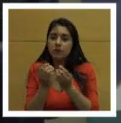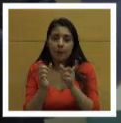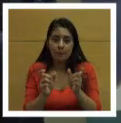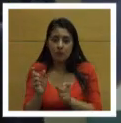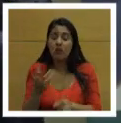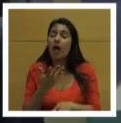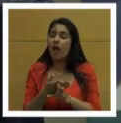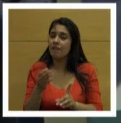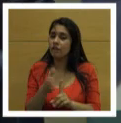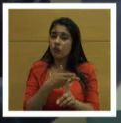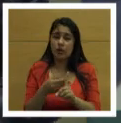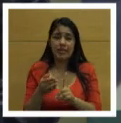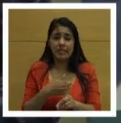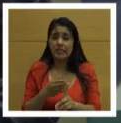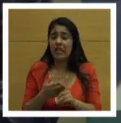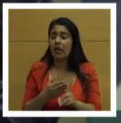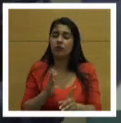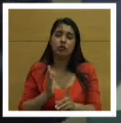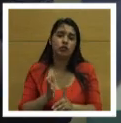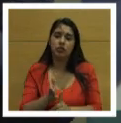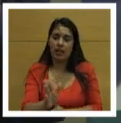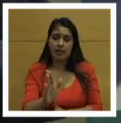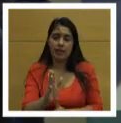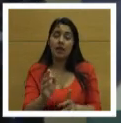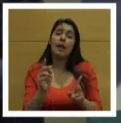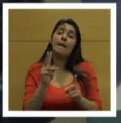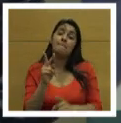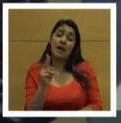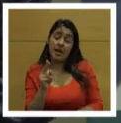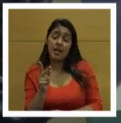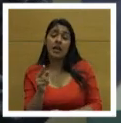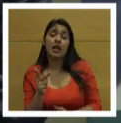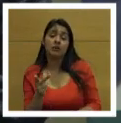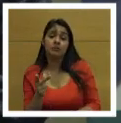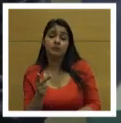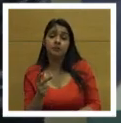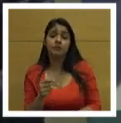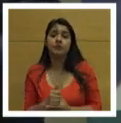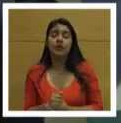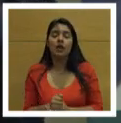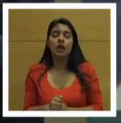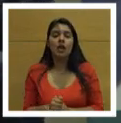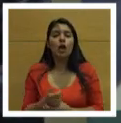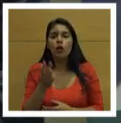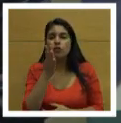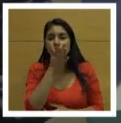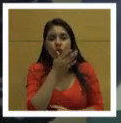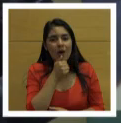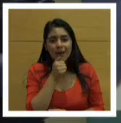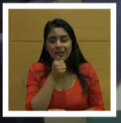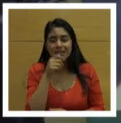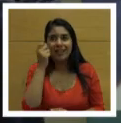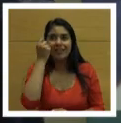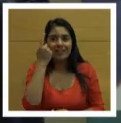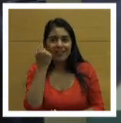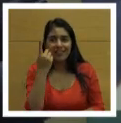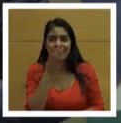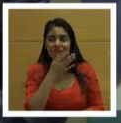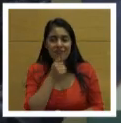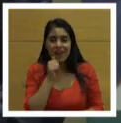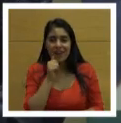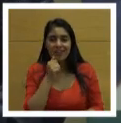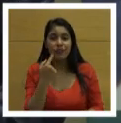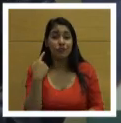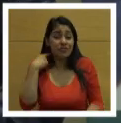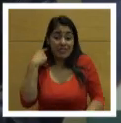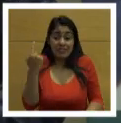tenido sistemáticamente, digamos, de su pareja, expareja, cónyuge, excónyuge, de alguna manera no tienen conciencia de que vivieron un